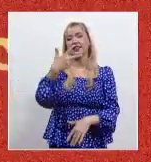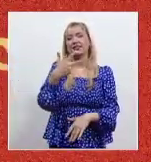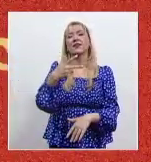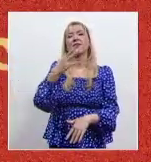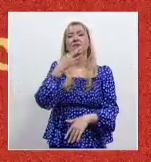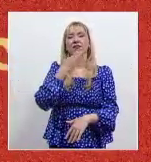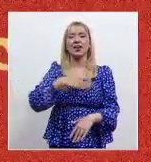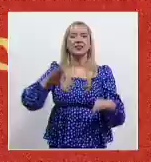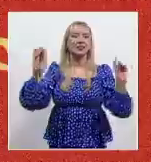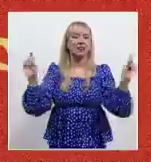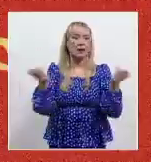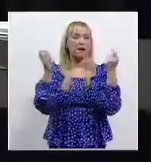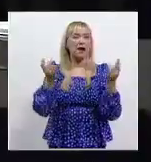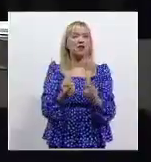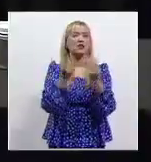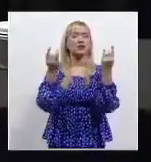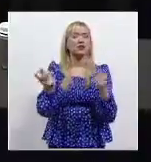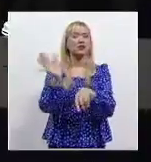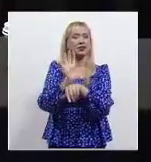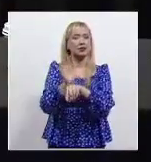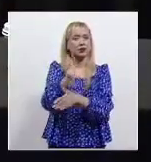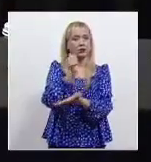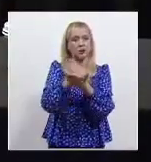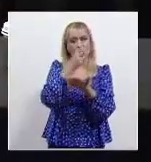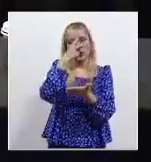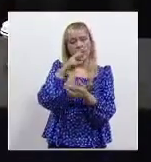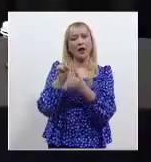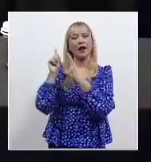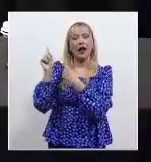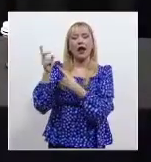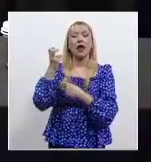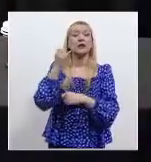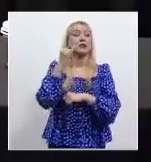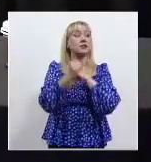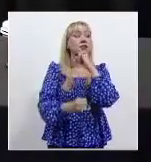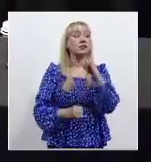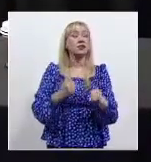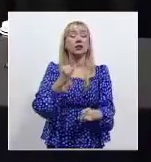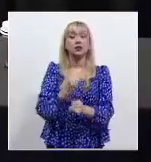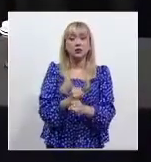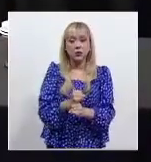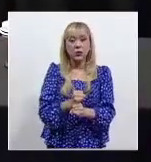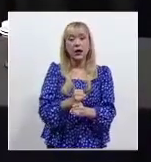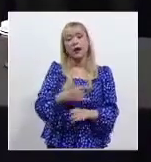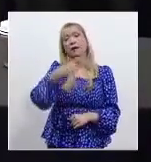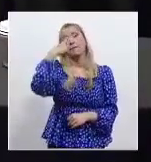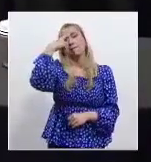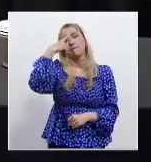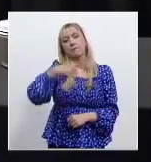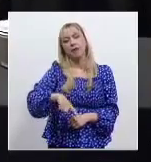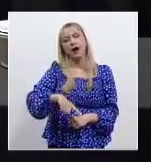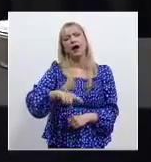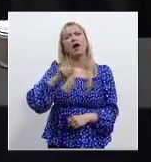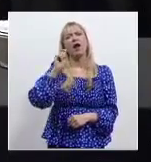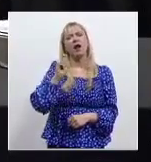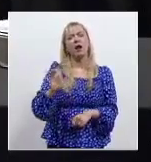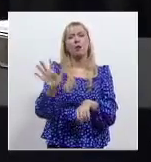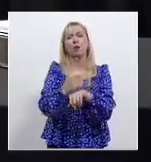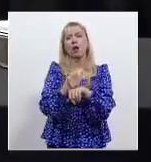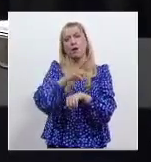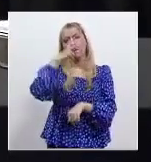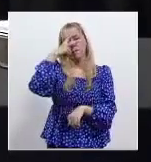Documental de la Ciudad de México. Es una sección internacional que será estrenada con una película